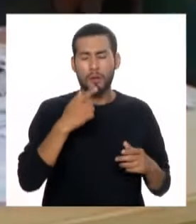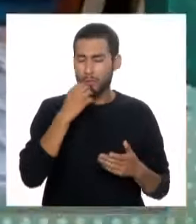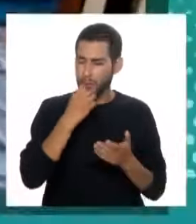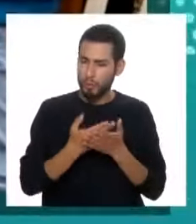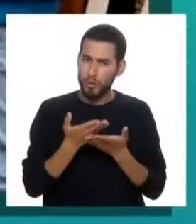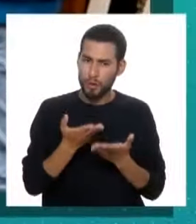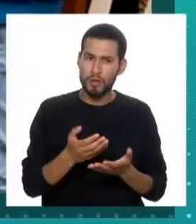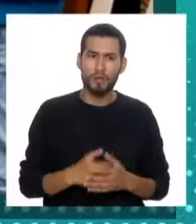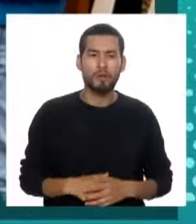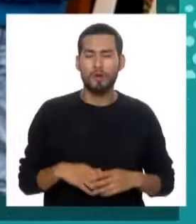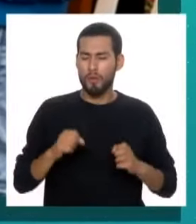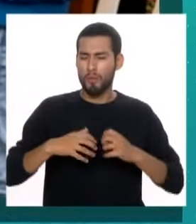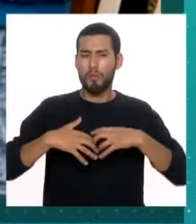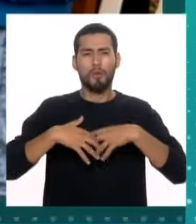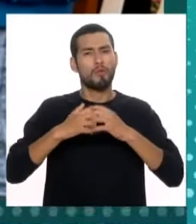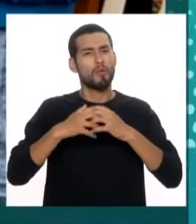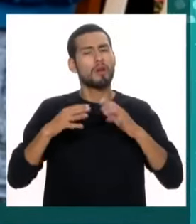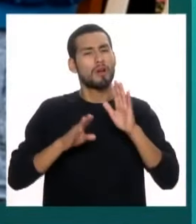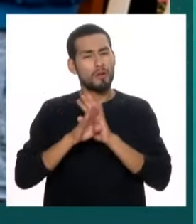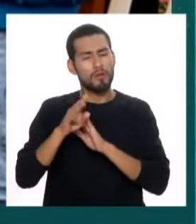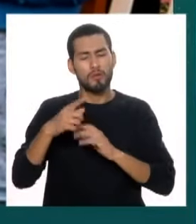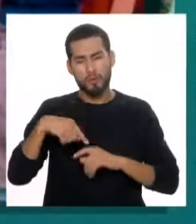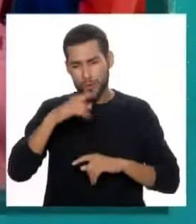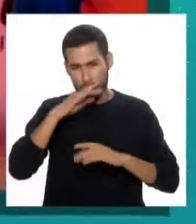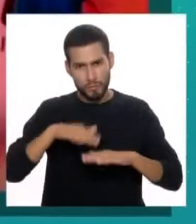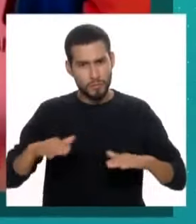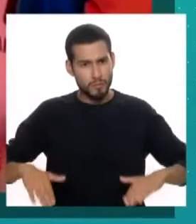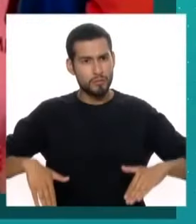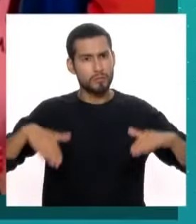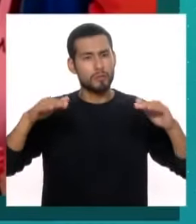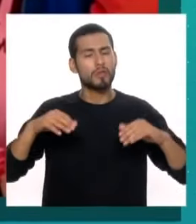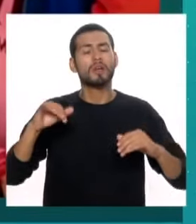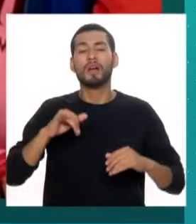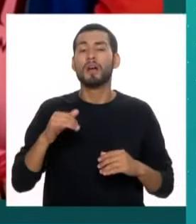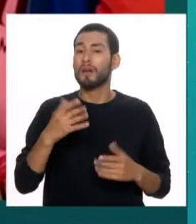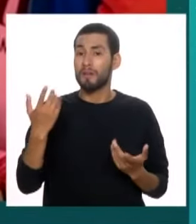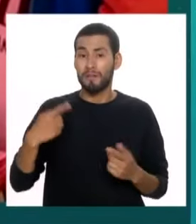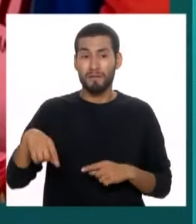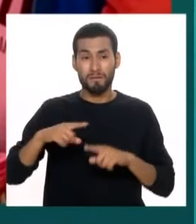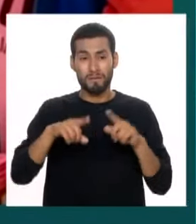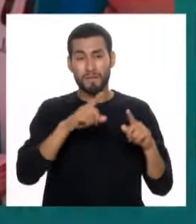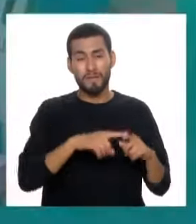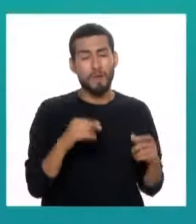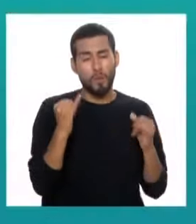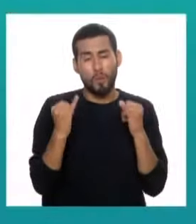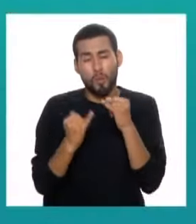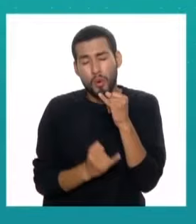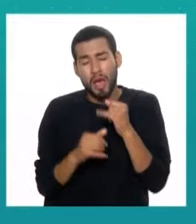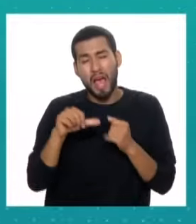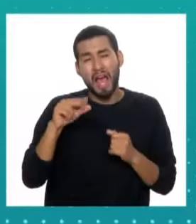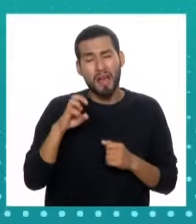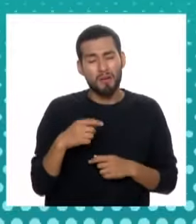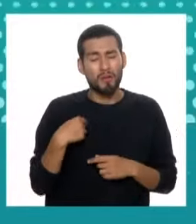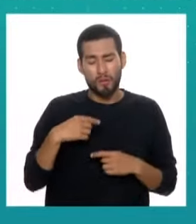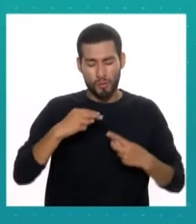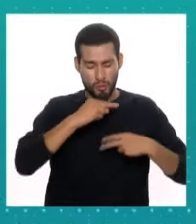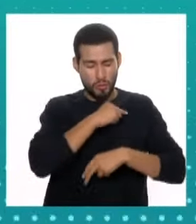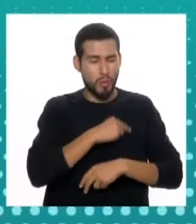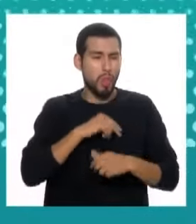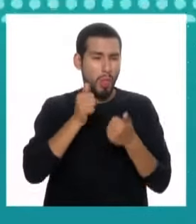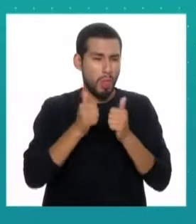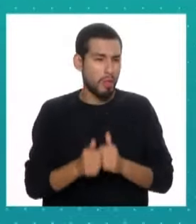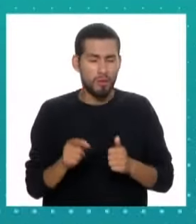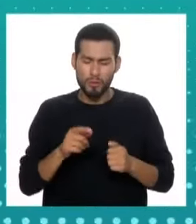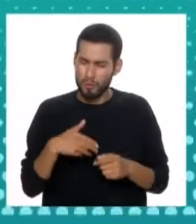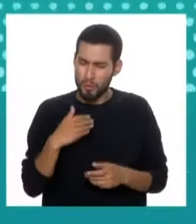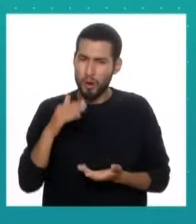calidad, el fortalecimiento del desarrollo infantil y reducir el índice de casos de anemia y desnutrición en la zona de Valle de